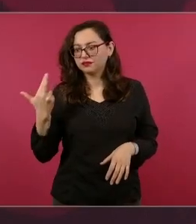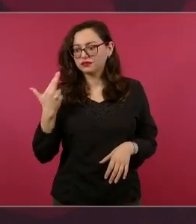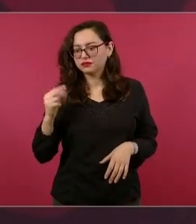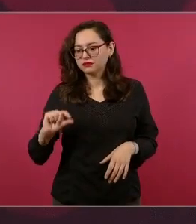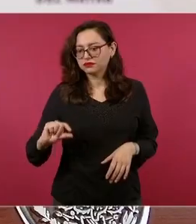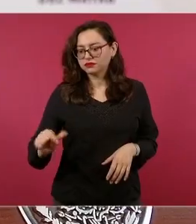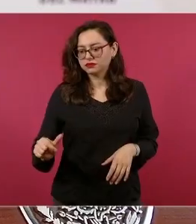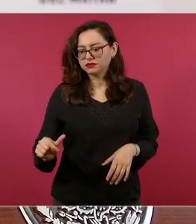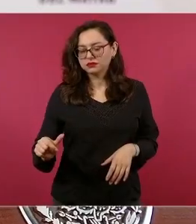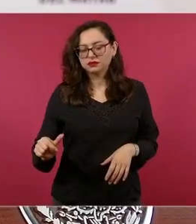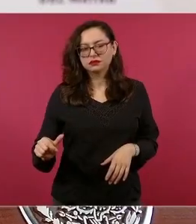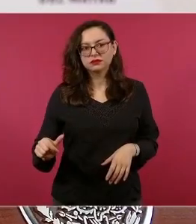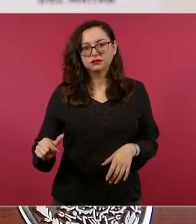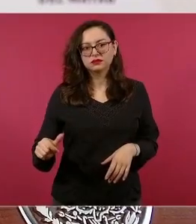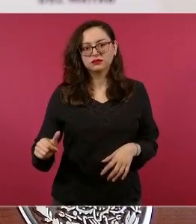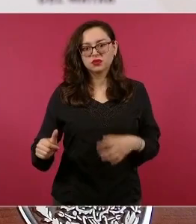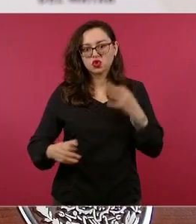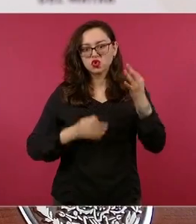todos,